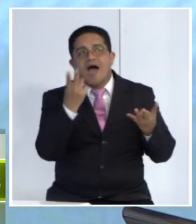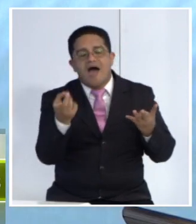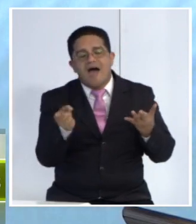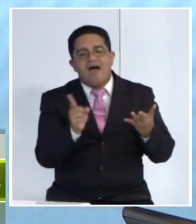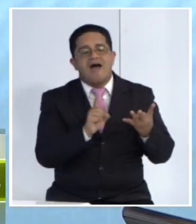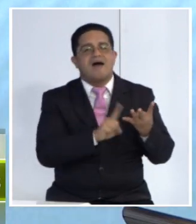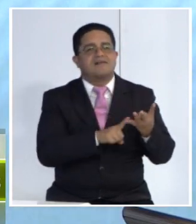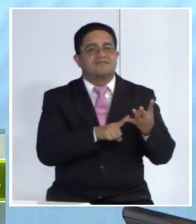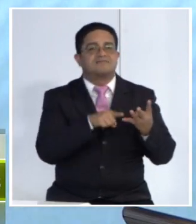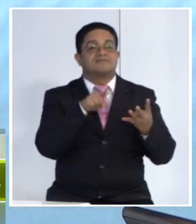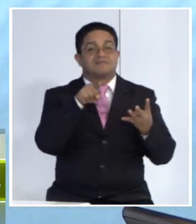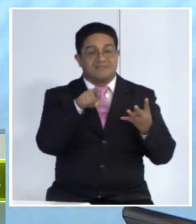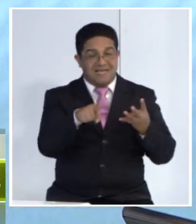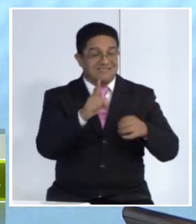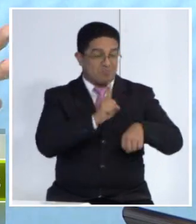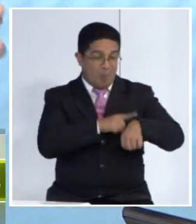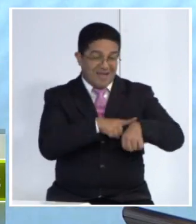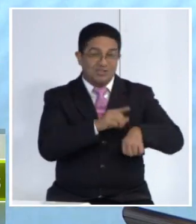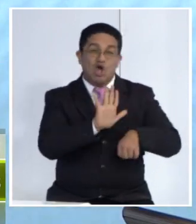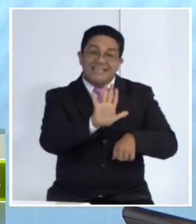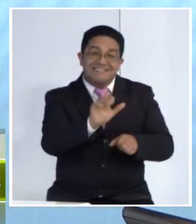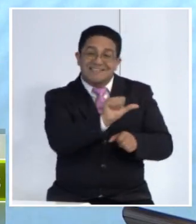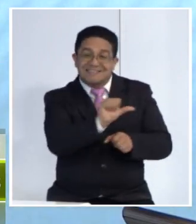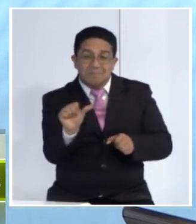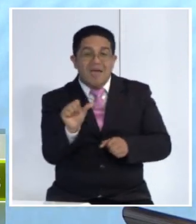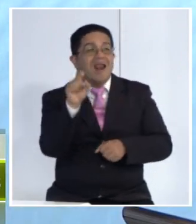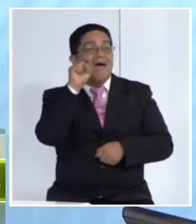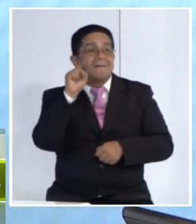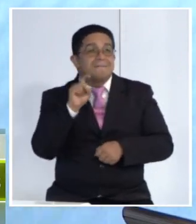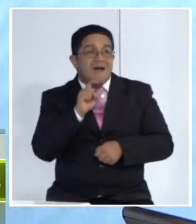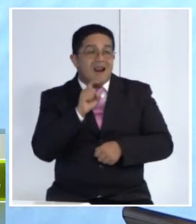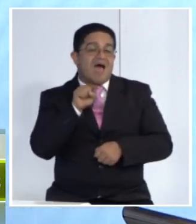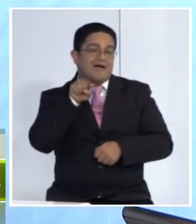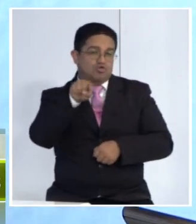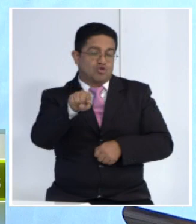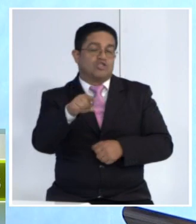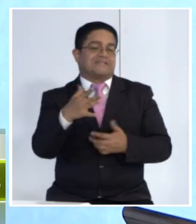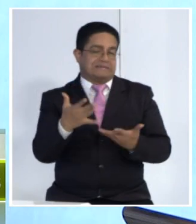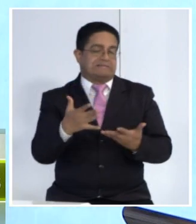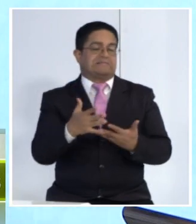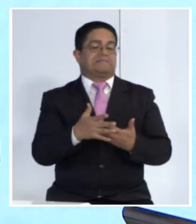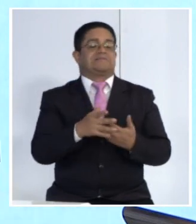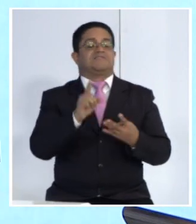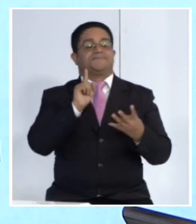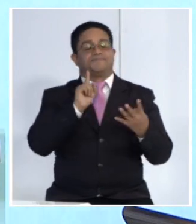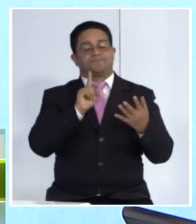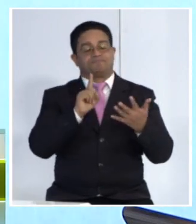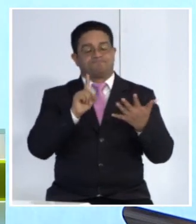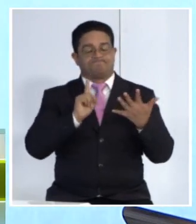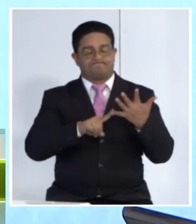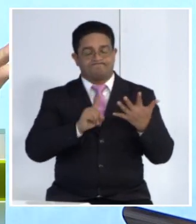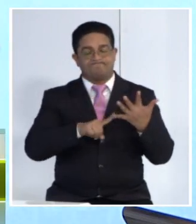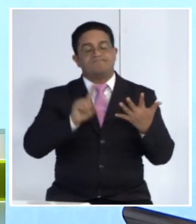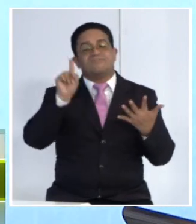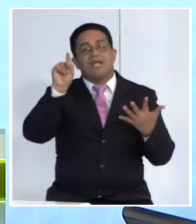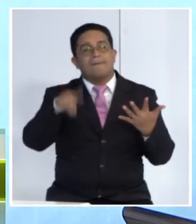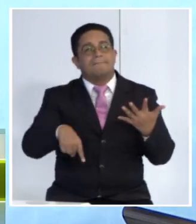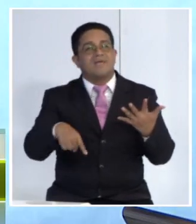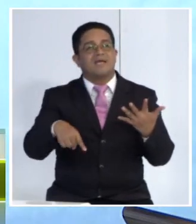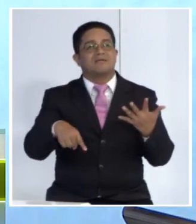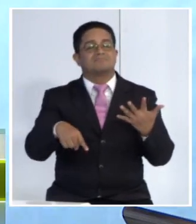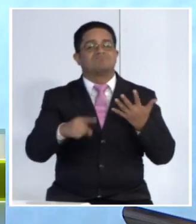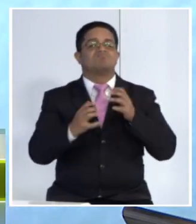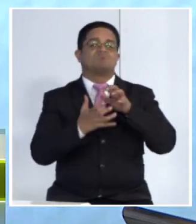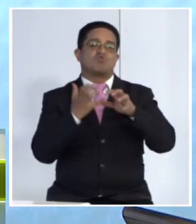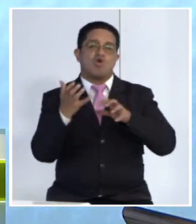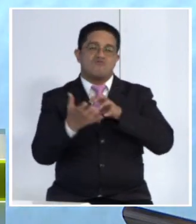tabaquismo en ese momento específico del proceso de formación y desarrollo que estamos hablando. Y también factores